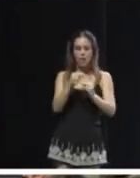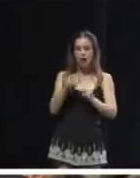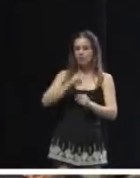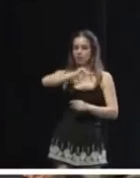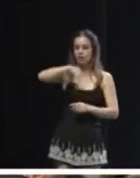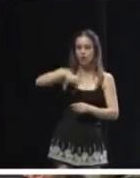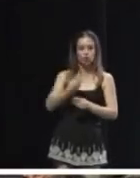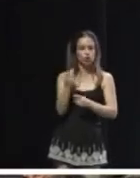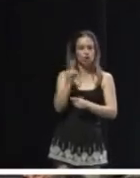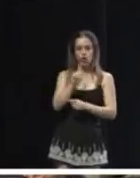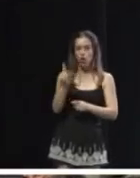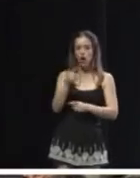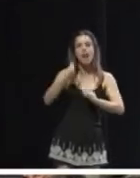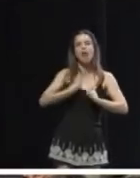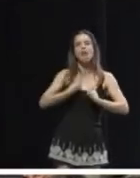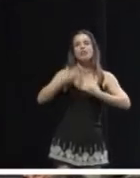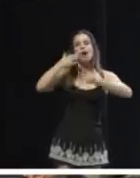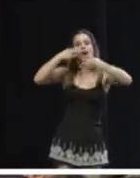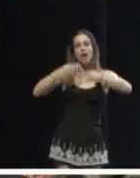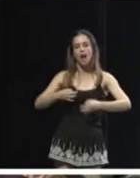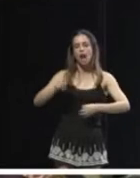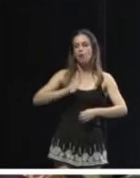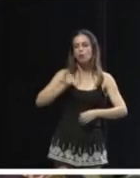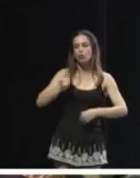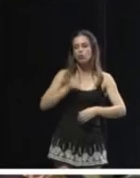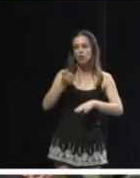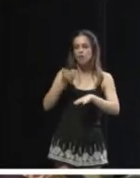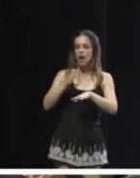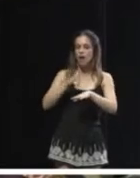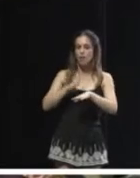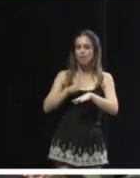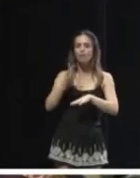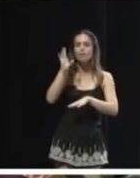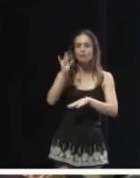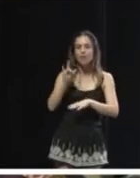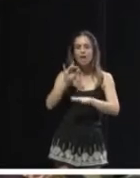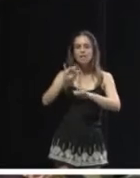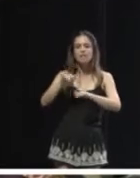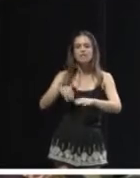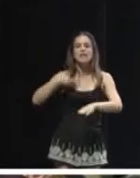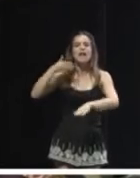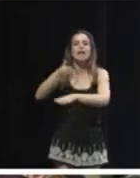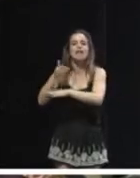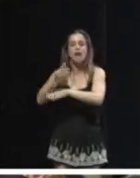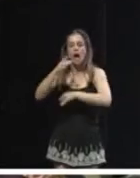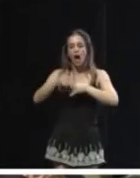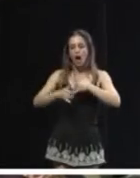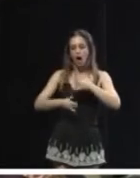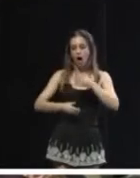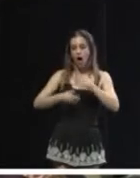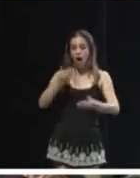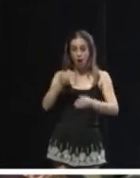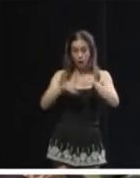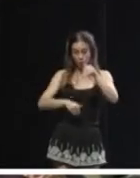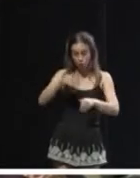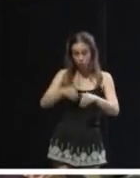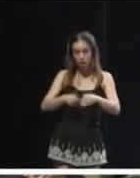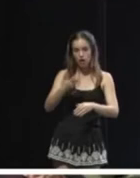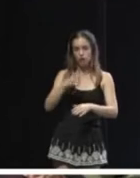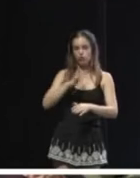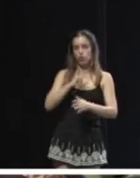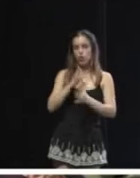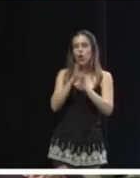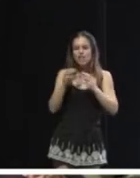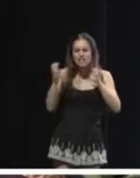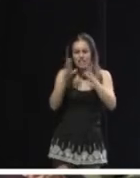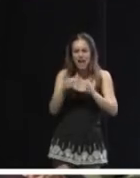la vida real. Tenemos la oportunidad de sí, de salir a votar con entusiasmo para ganar Doñana,